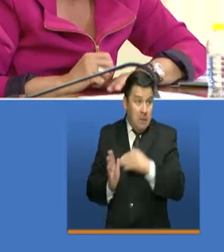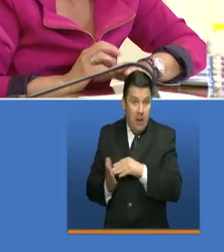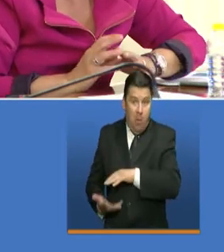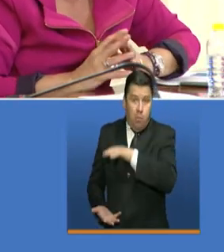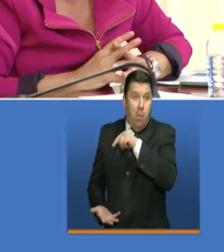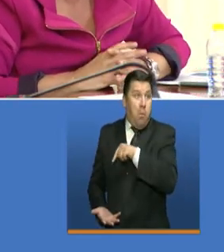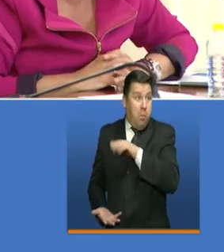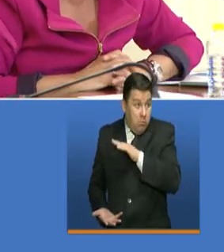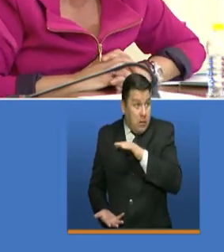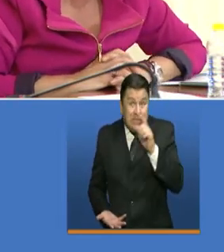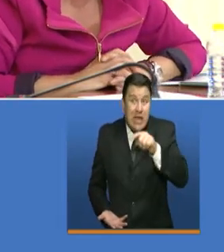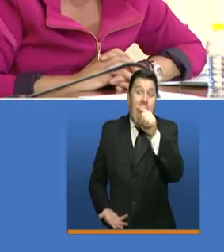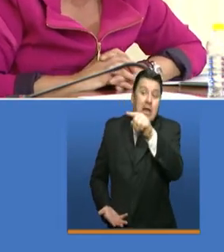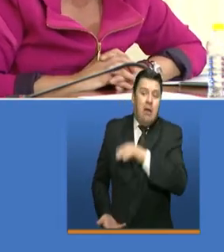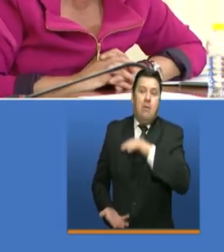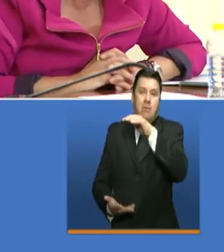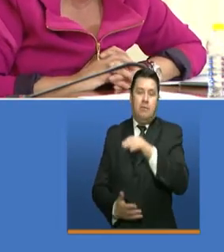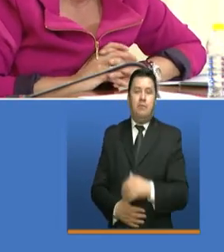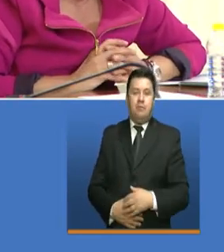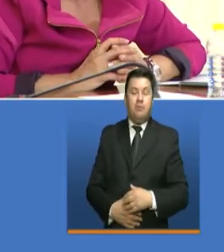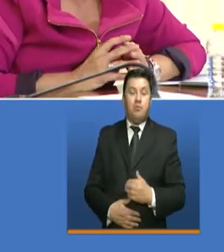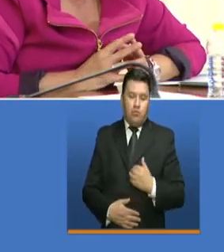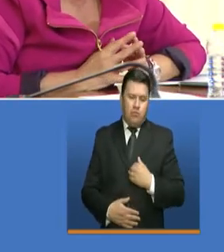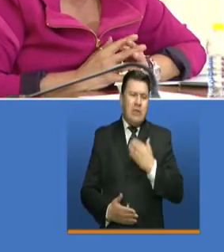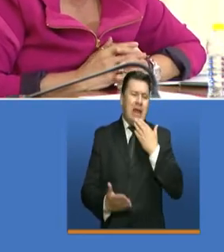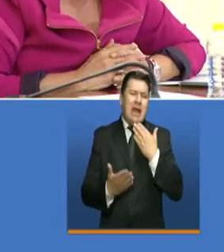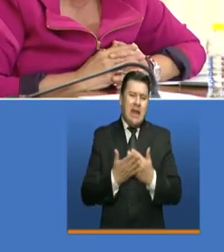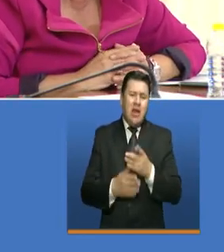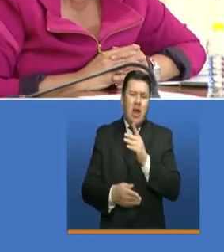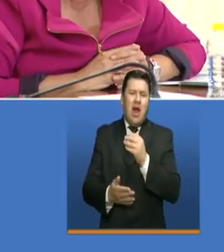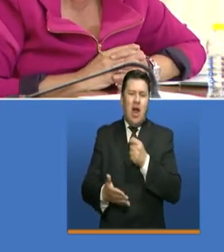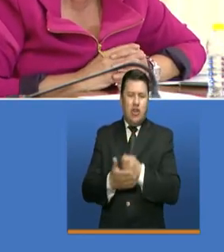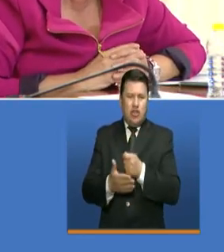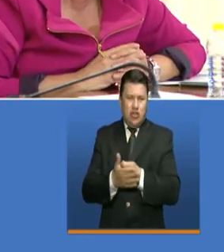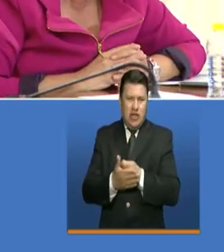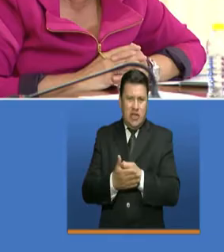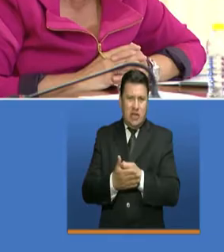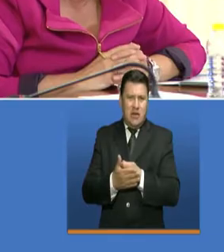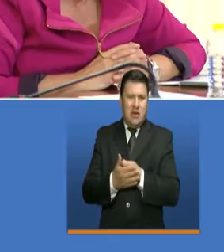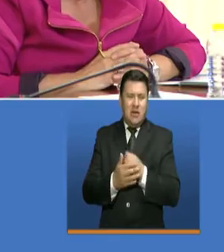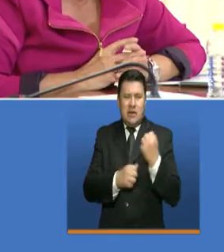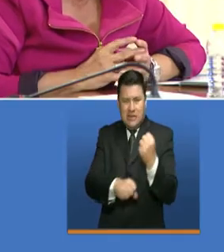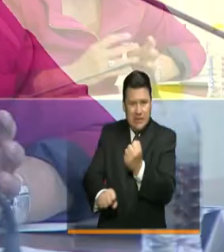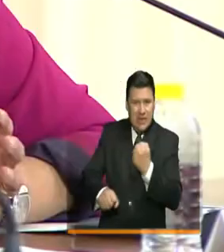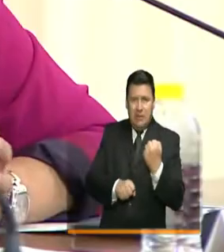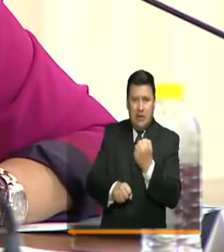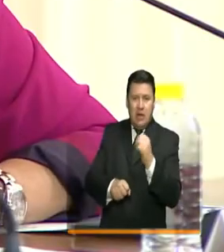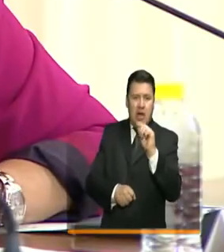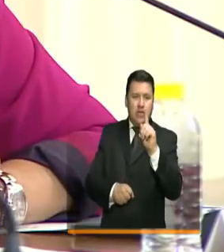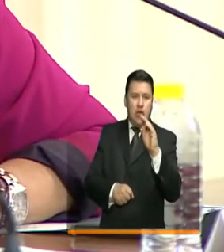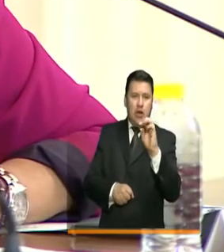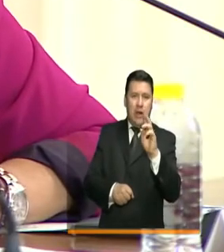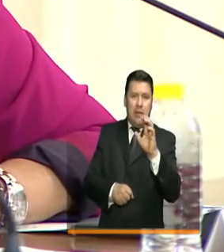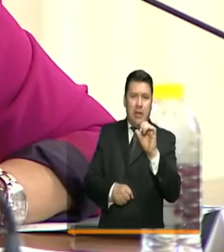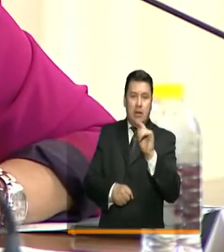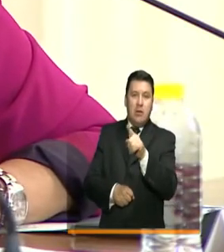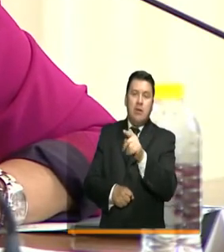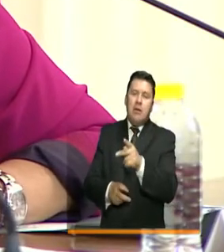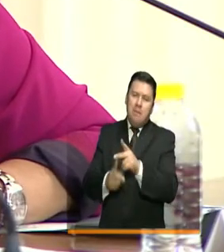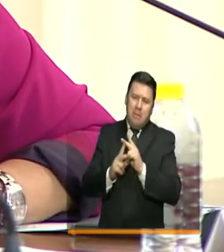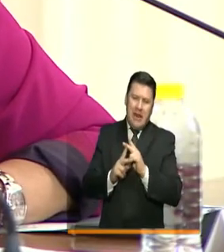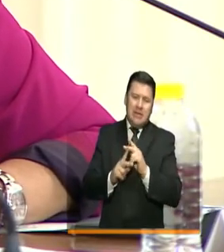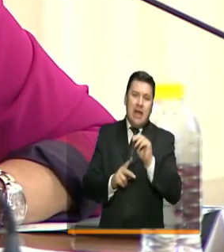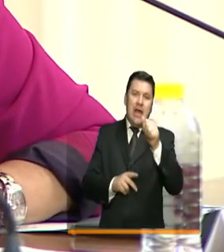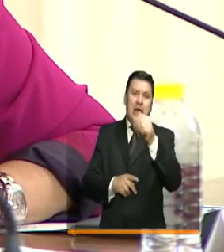Y quiero agradecerle a Socreto, que es la Asociación de Productores de Cemento, que nos prestó 19